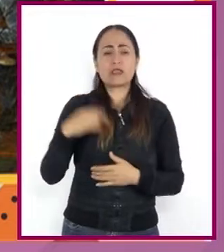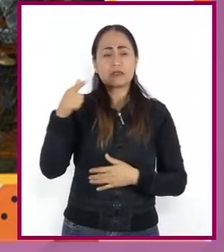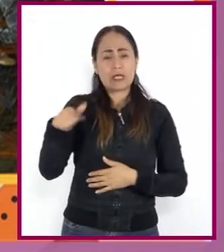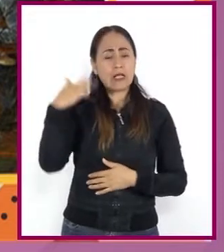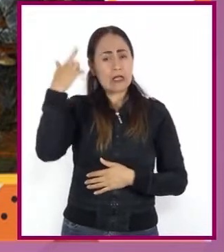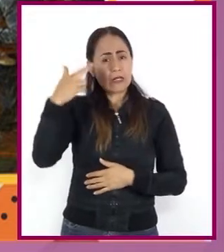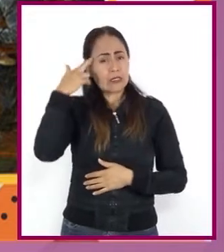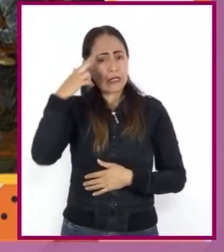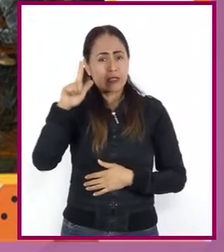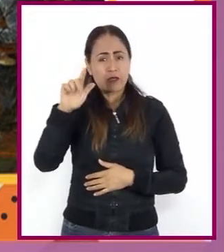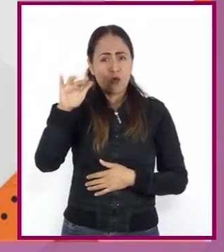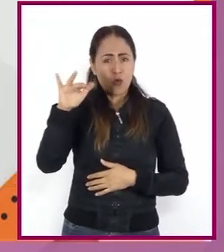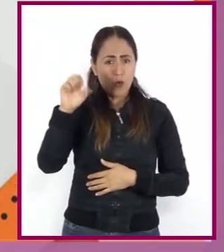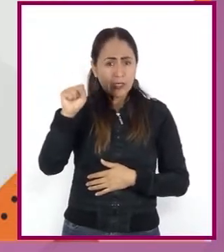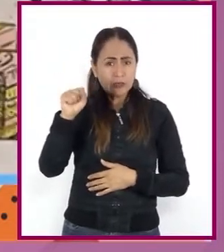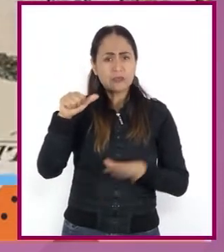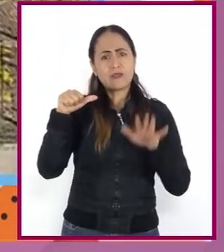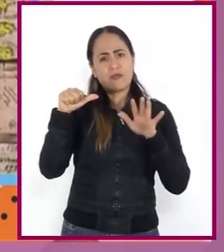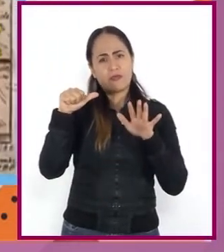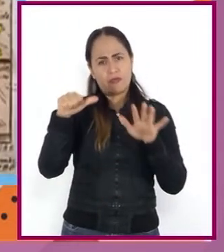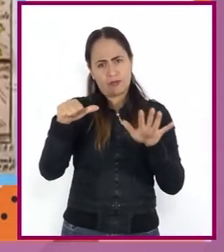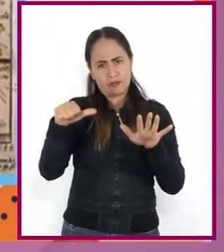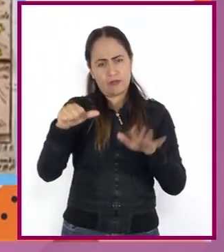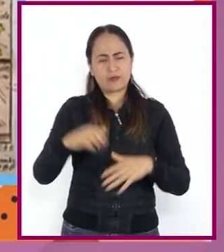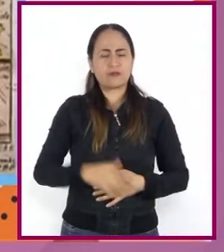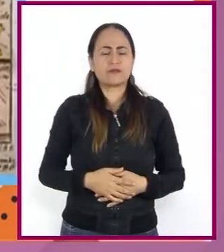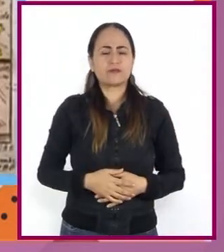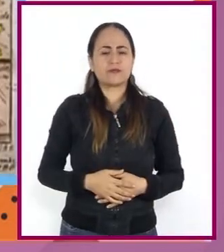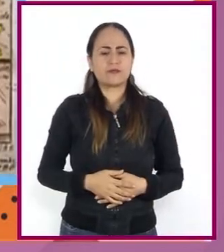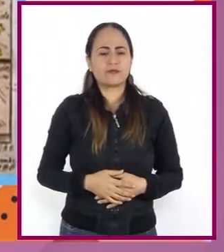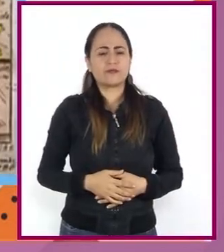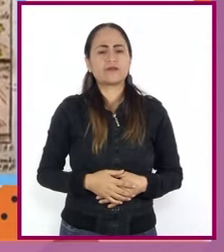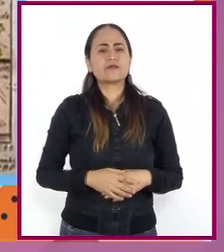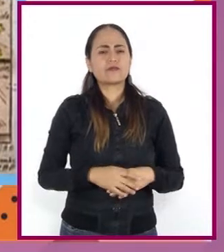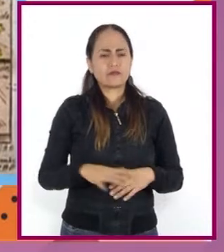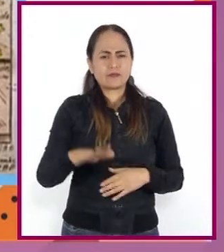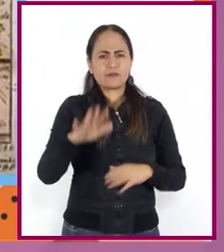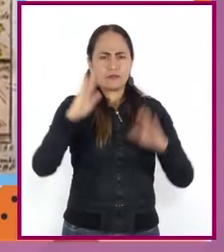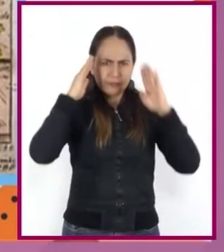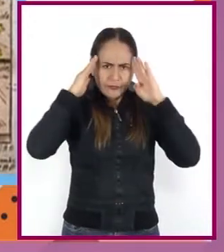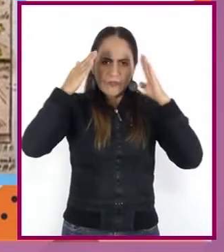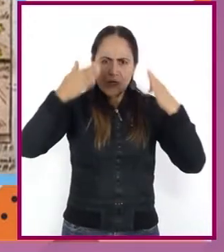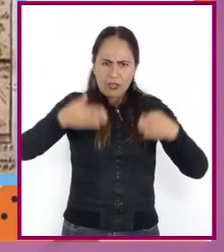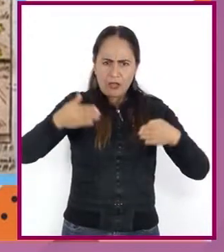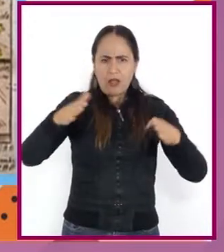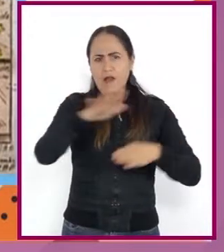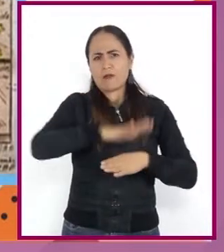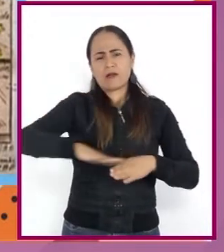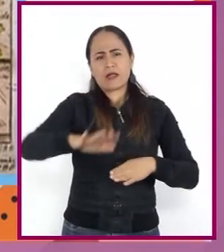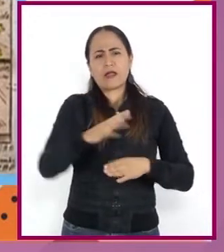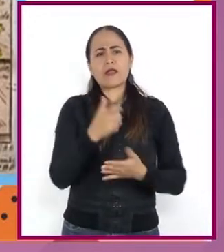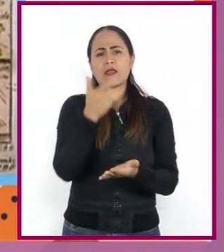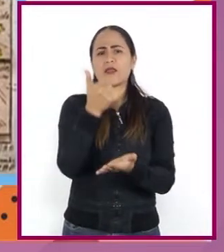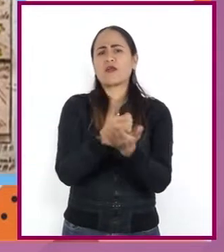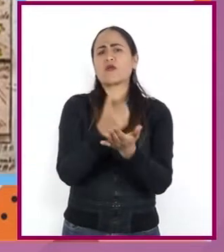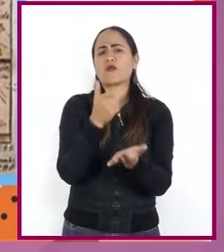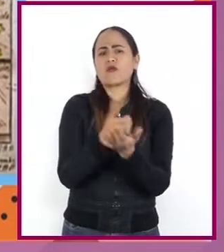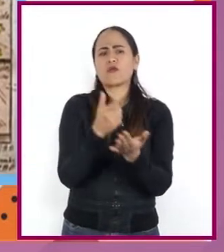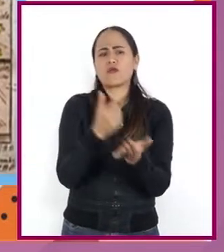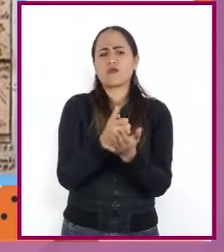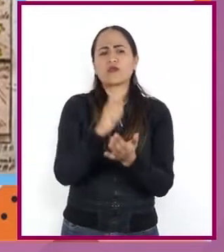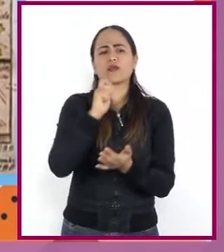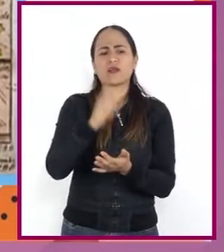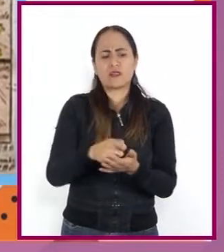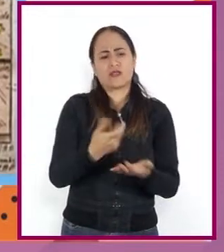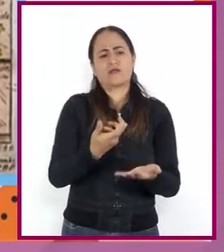Luis XVI. En el aspecto económico, encontramos una sucesión de malas